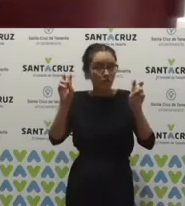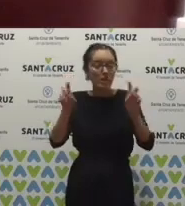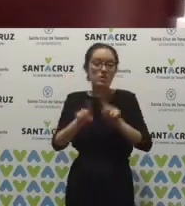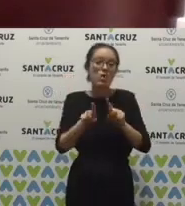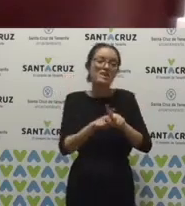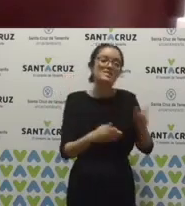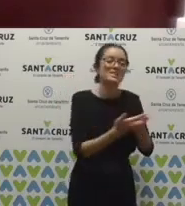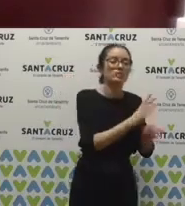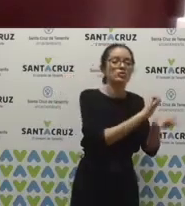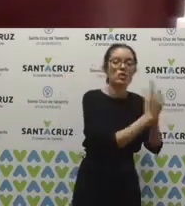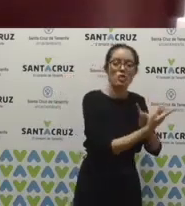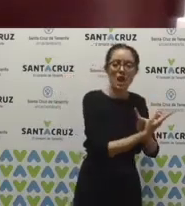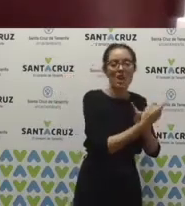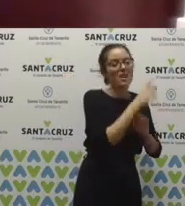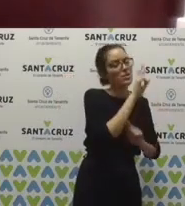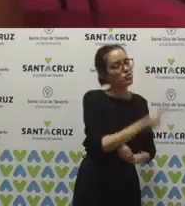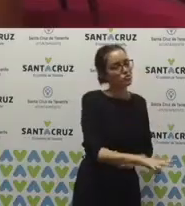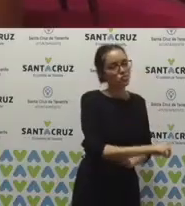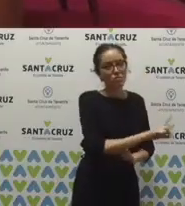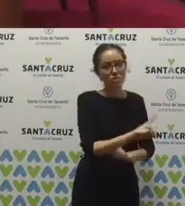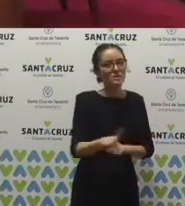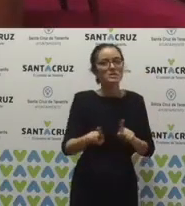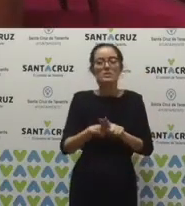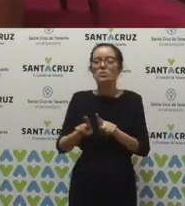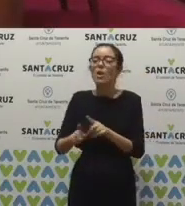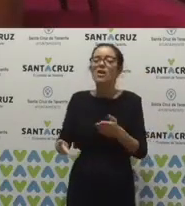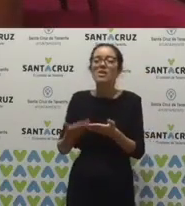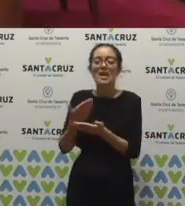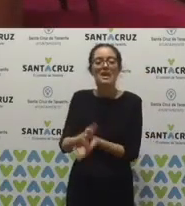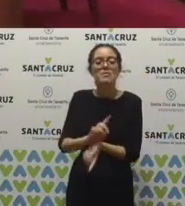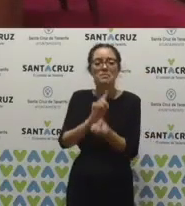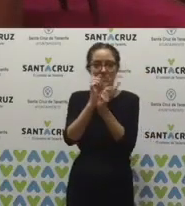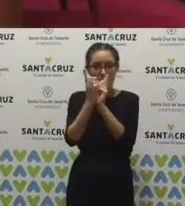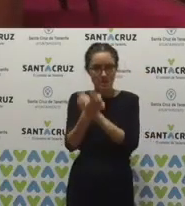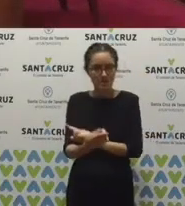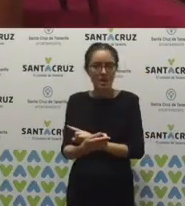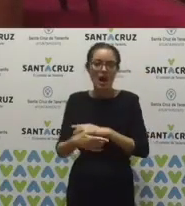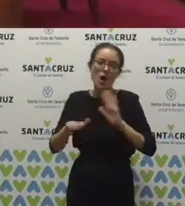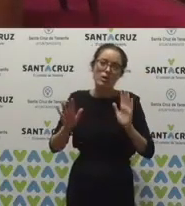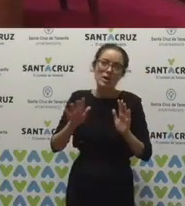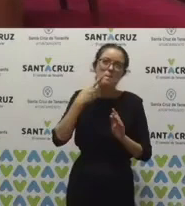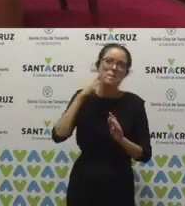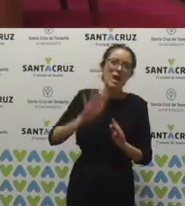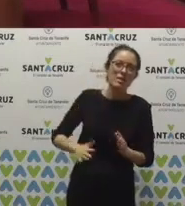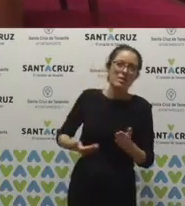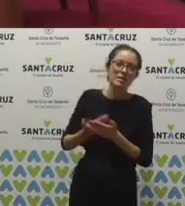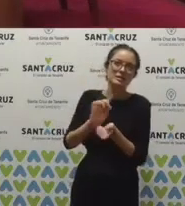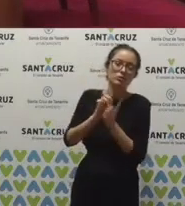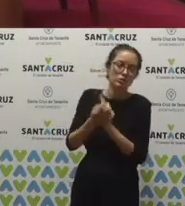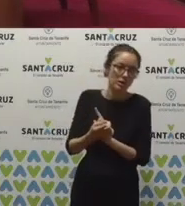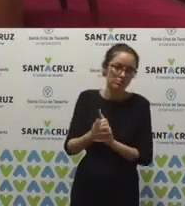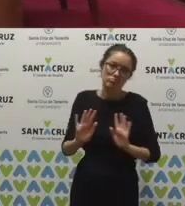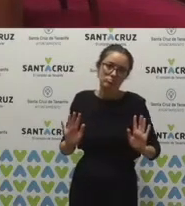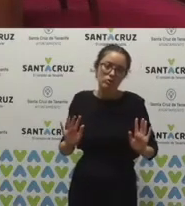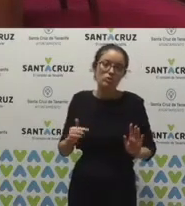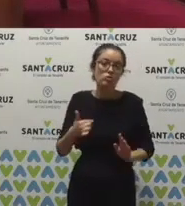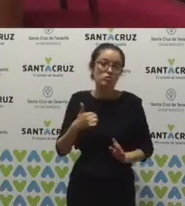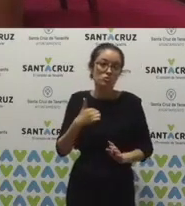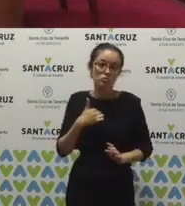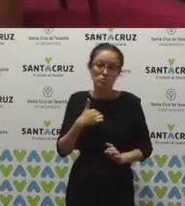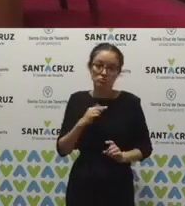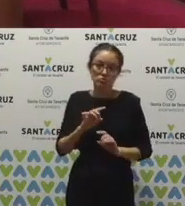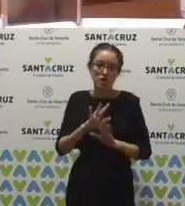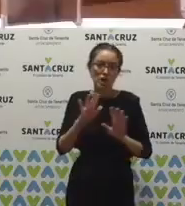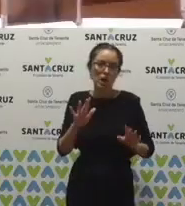transaccional de una ya presentaba aunque tenga forma de transaccional para salvar el reglamento y yo desde luego por supuesto le daré la